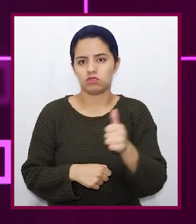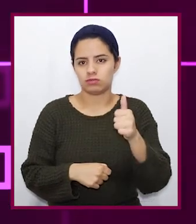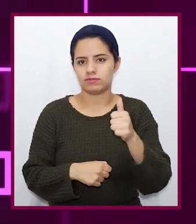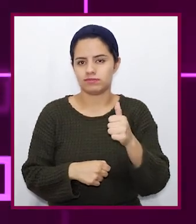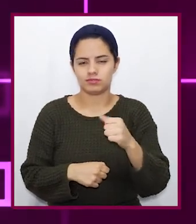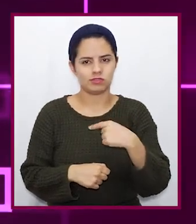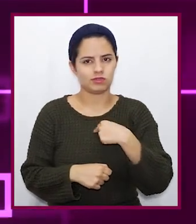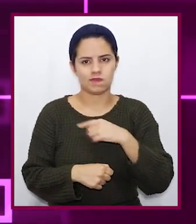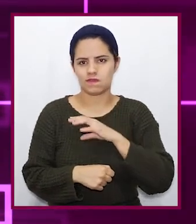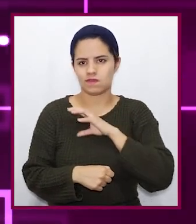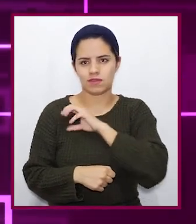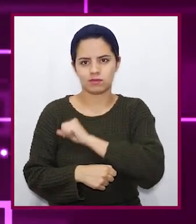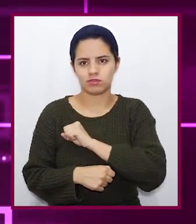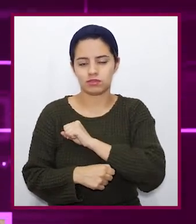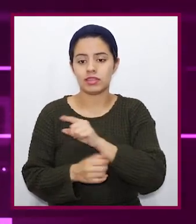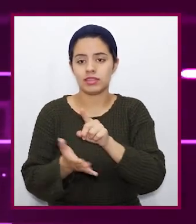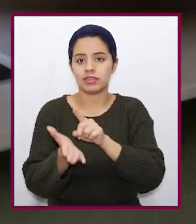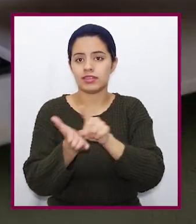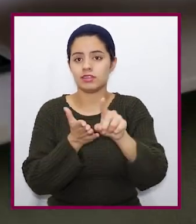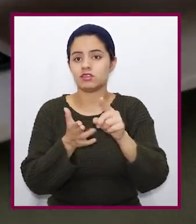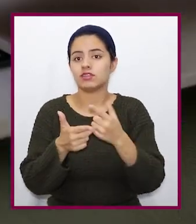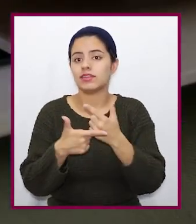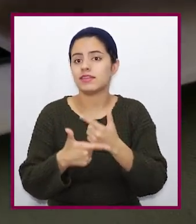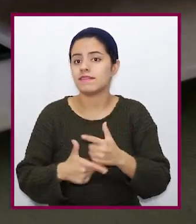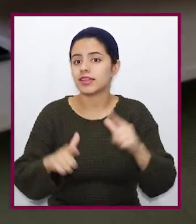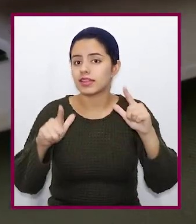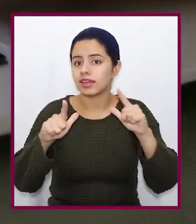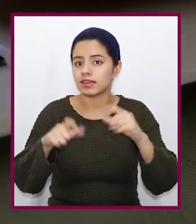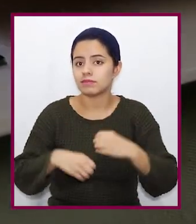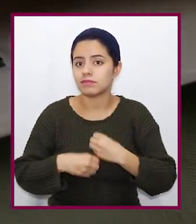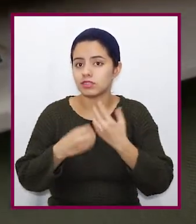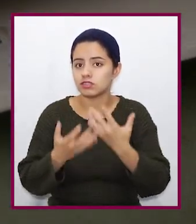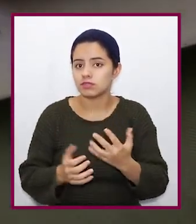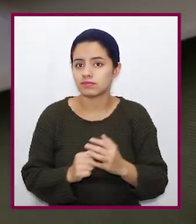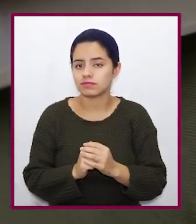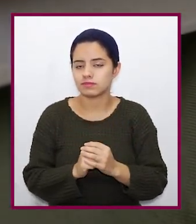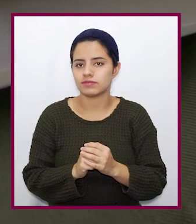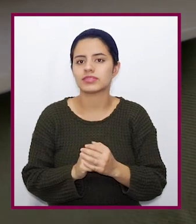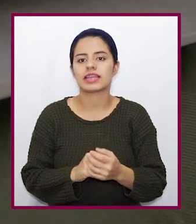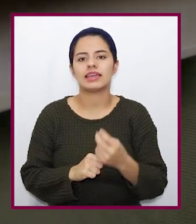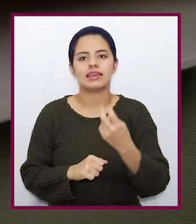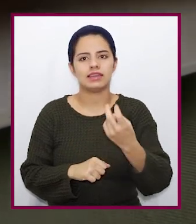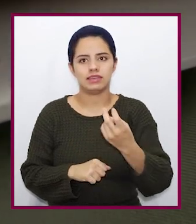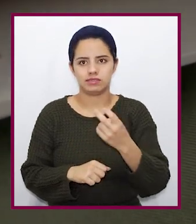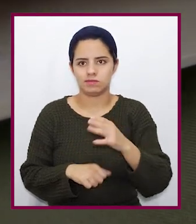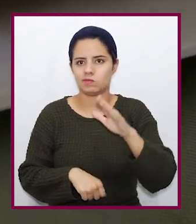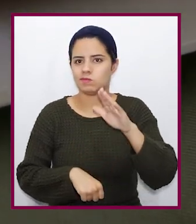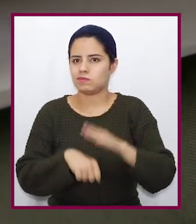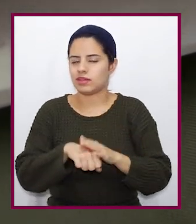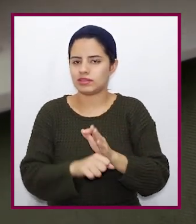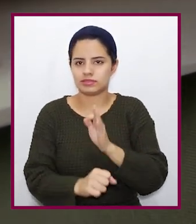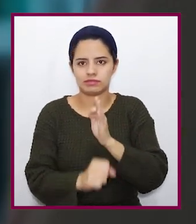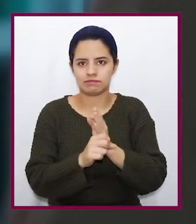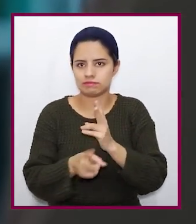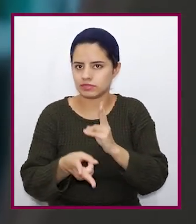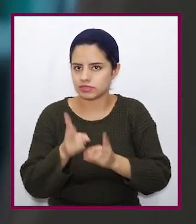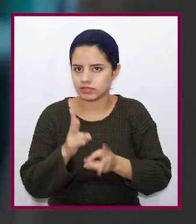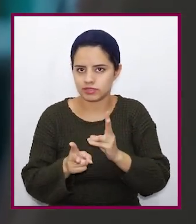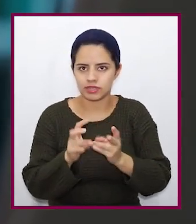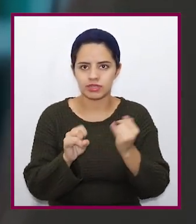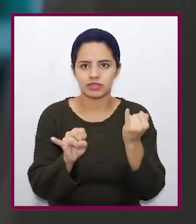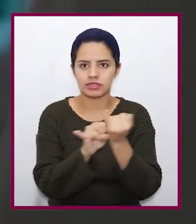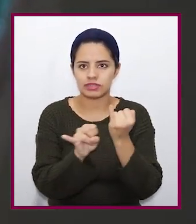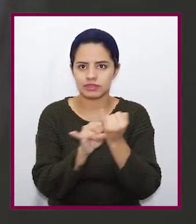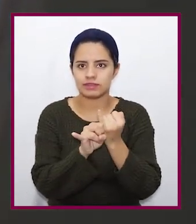favoritos. Derecho a la libertad de expresión. Este puede que sea el derecho del que más se ha hablado últimamente en redes sociales y,